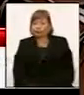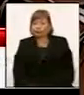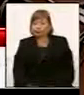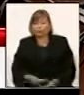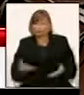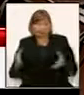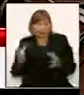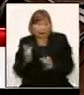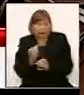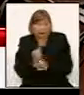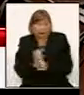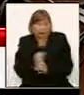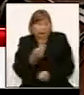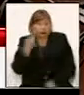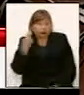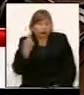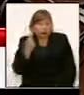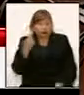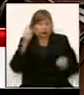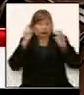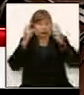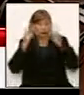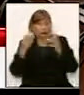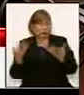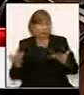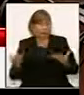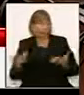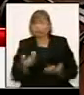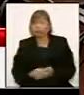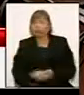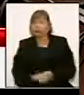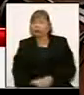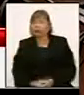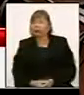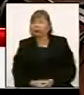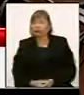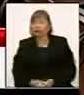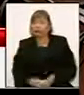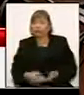se concluya en un tema de un trébol,